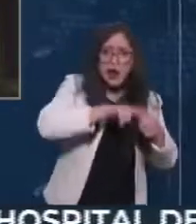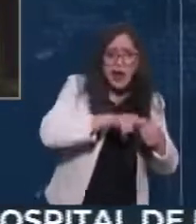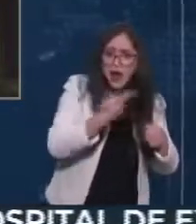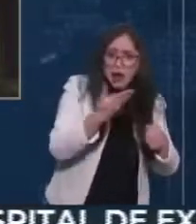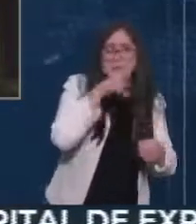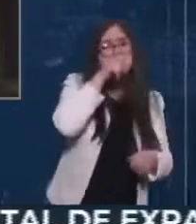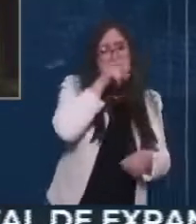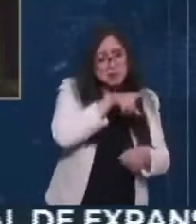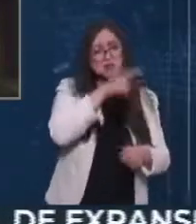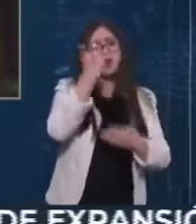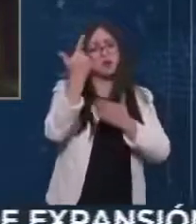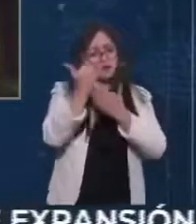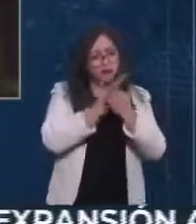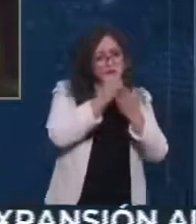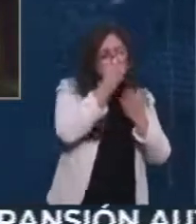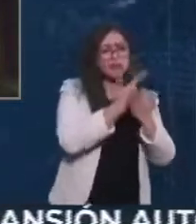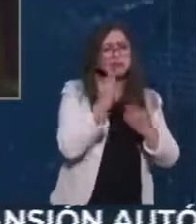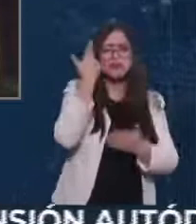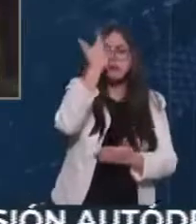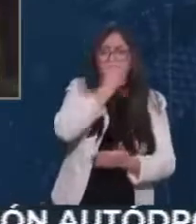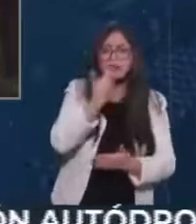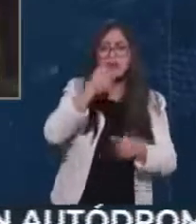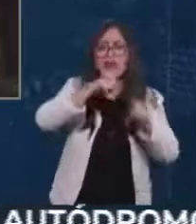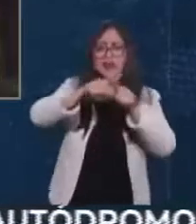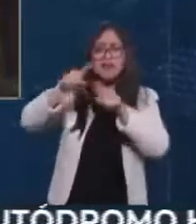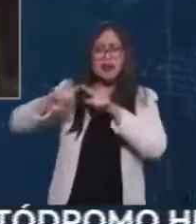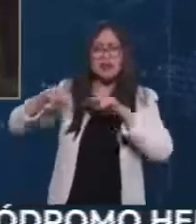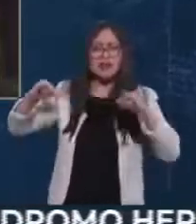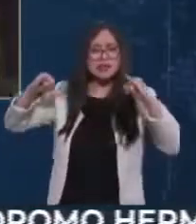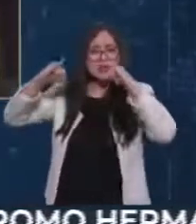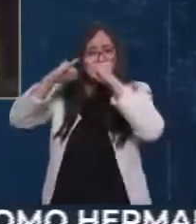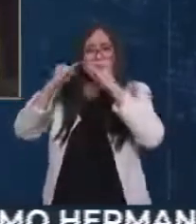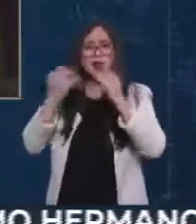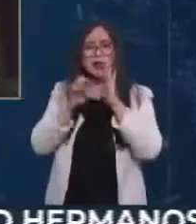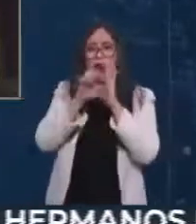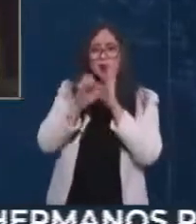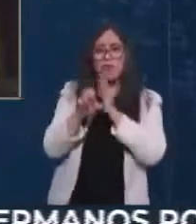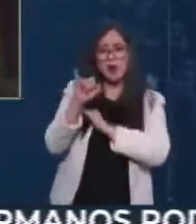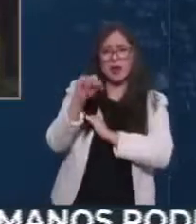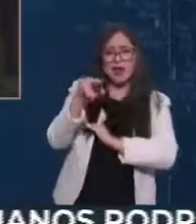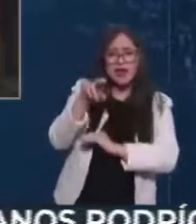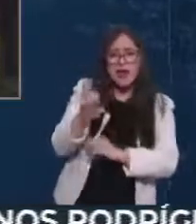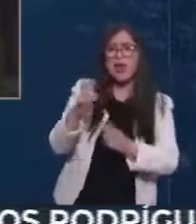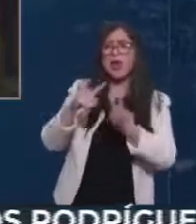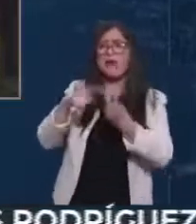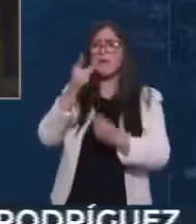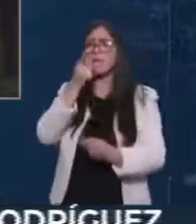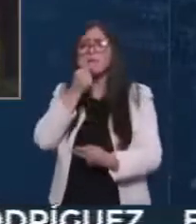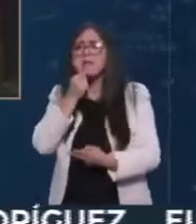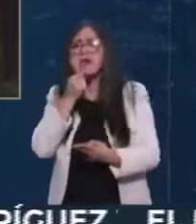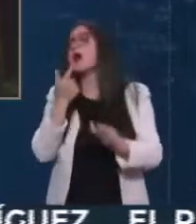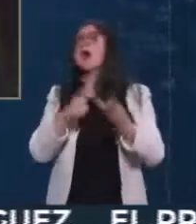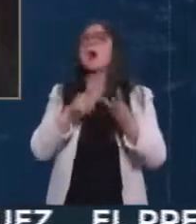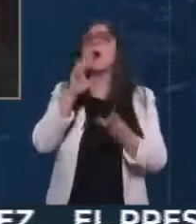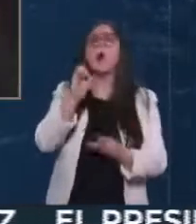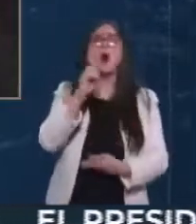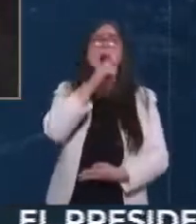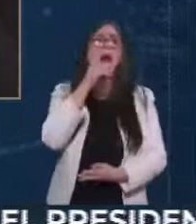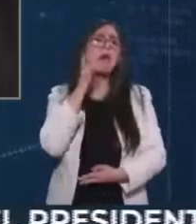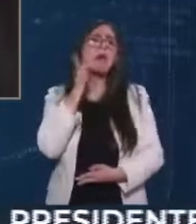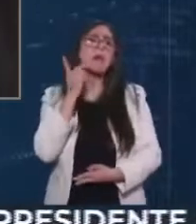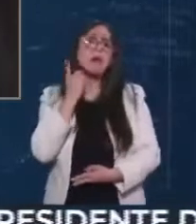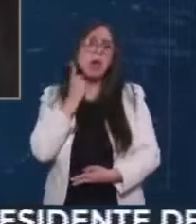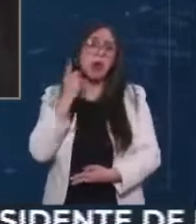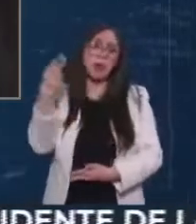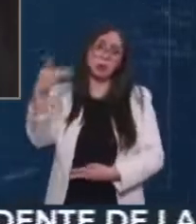órganos autónomos, o sea, porque también audita al INE, al Poder Judicial e incluso al propio Poder Legislativo. Tiene competencia.